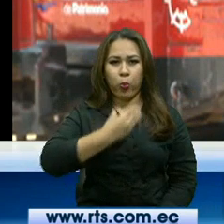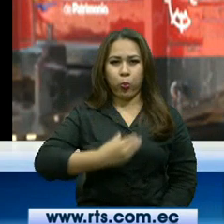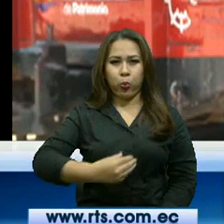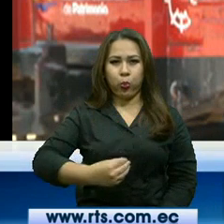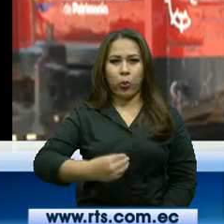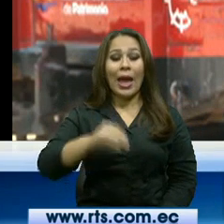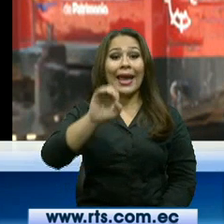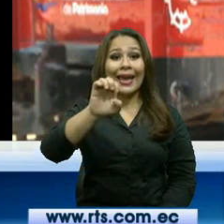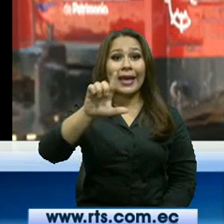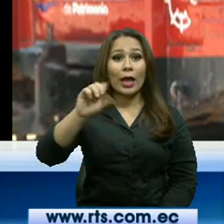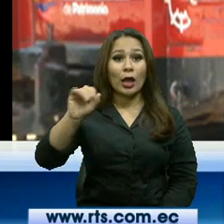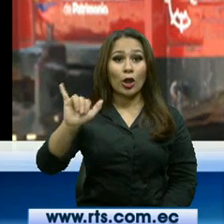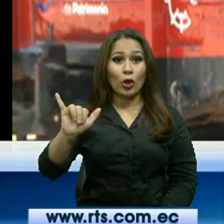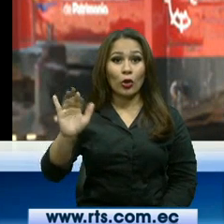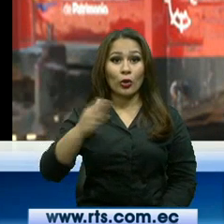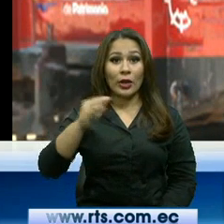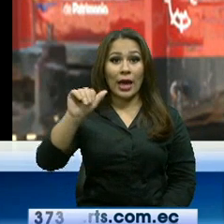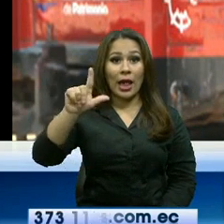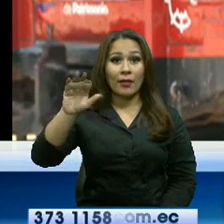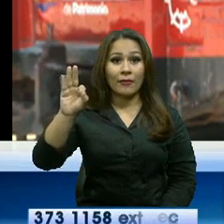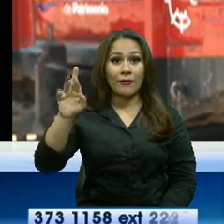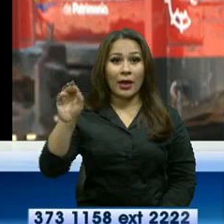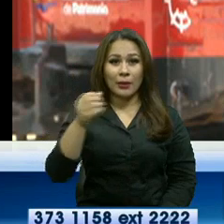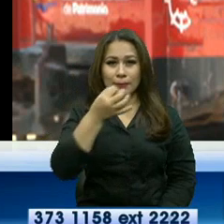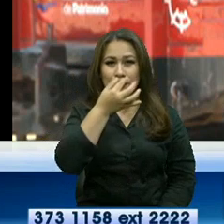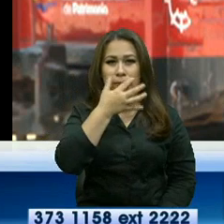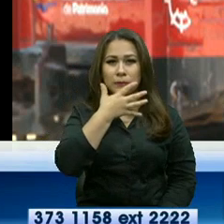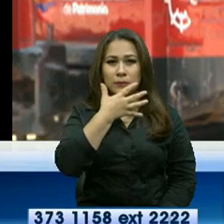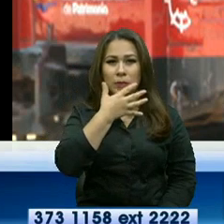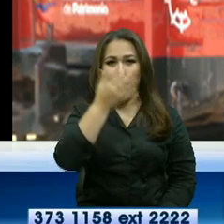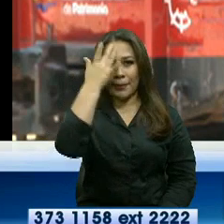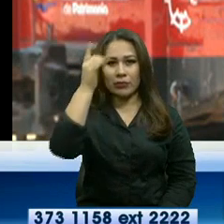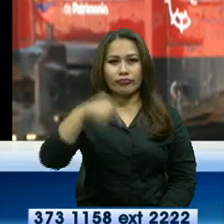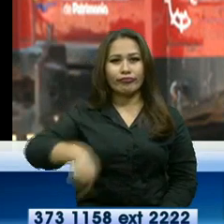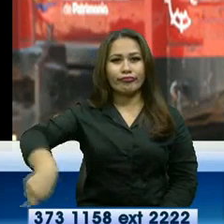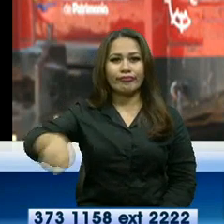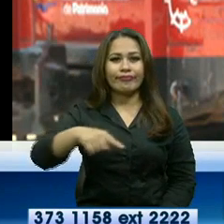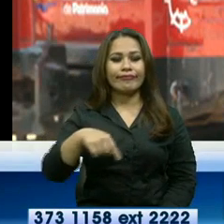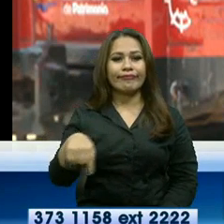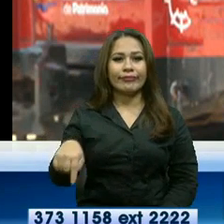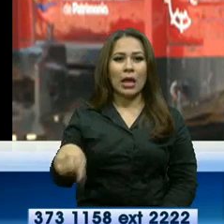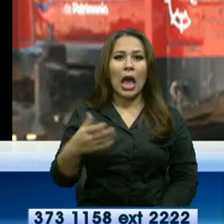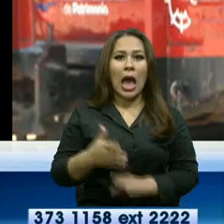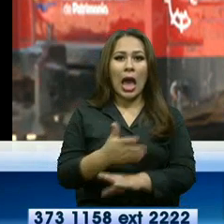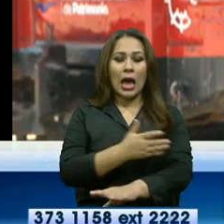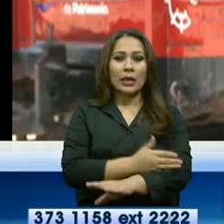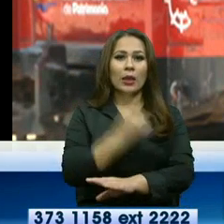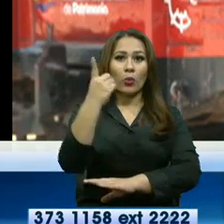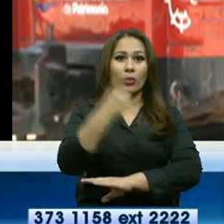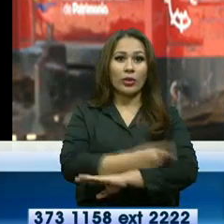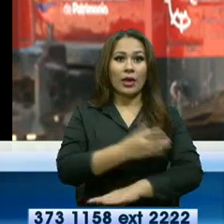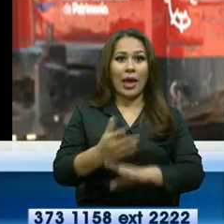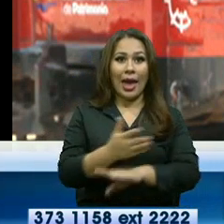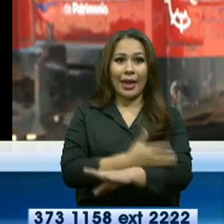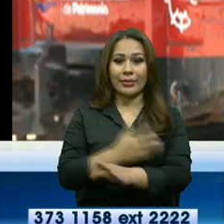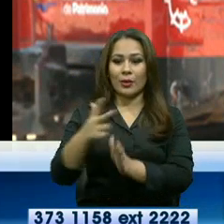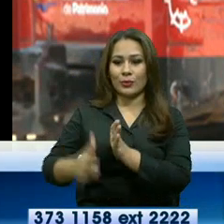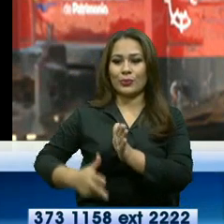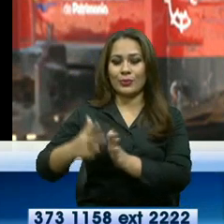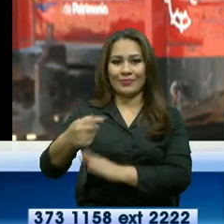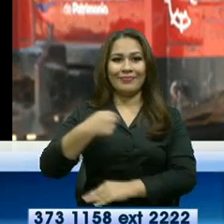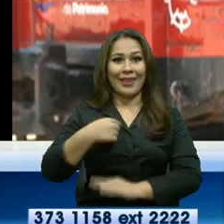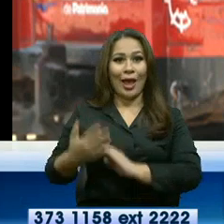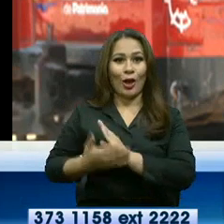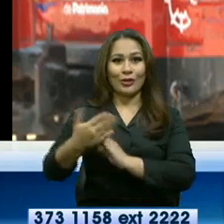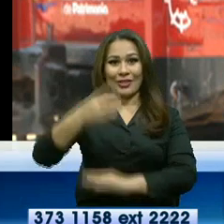de enero de 1912, pero tiene la trascendencia Durán, ¿por qué? Porque un día antes, el ferrocarril que el general Eloy Alfaro